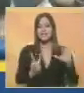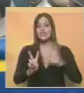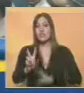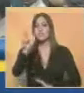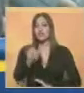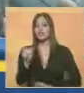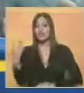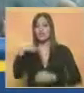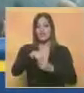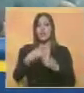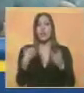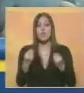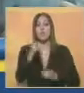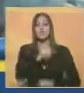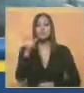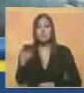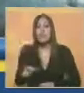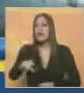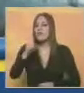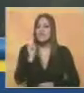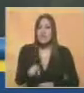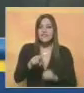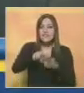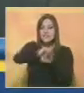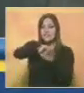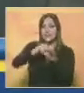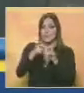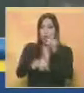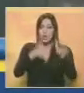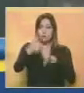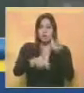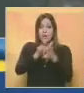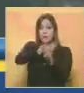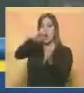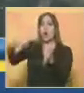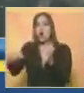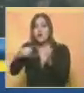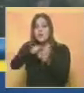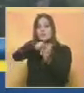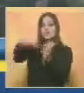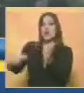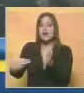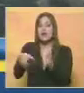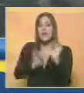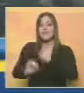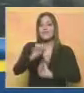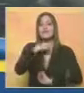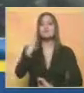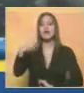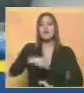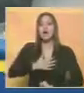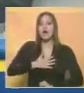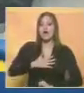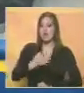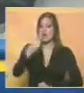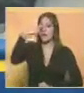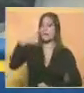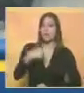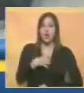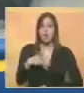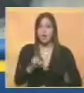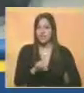personas muchas de ellas se vieron obligadas a saltar del tren en marcha para evitar la muerte por asfixia el